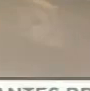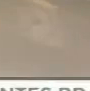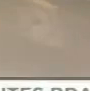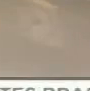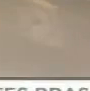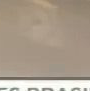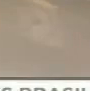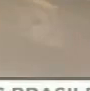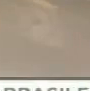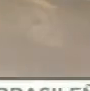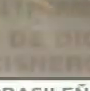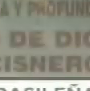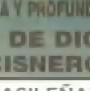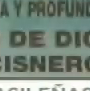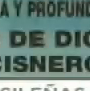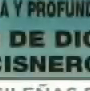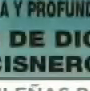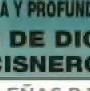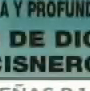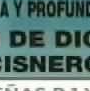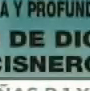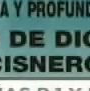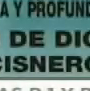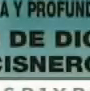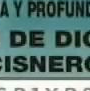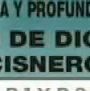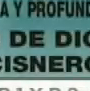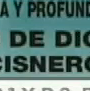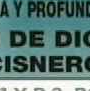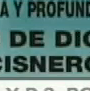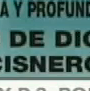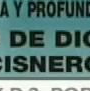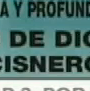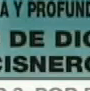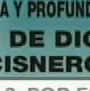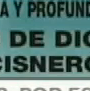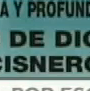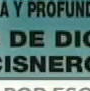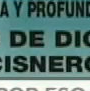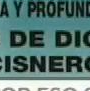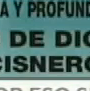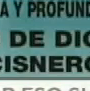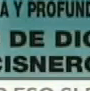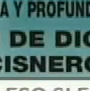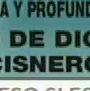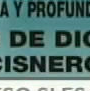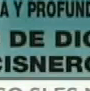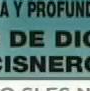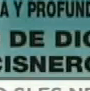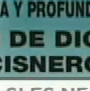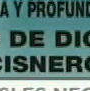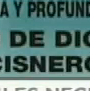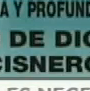Y a esta hora, exactamente 10 de la mañana, 30 de abril, se hace justicia. Beatificación del doctor José Gregorio